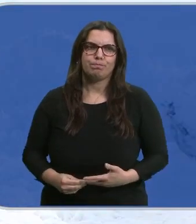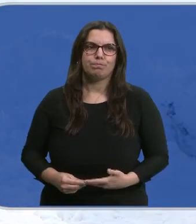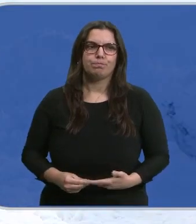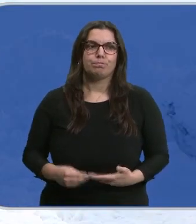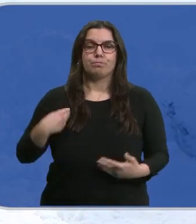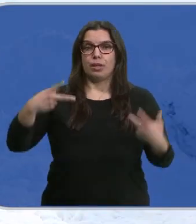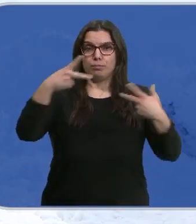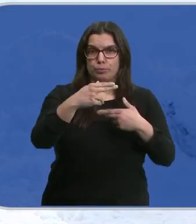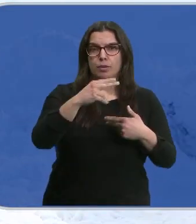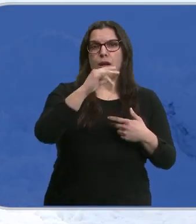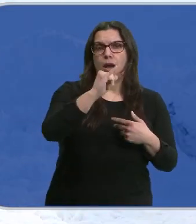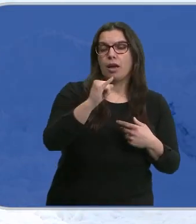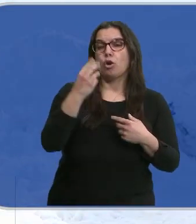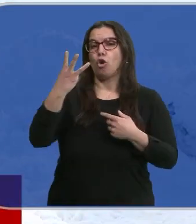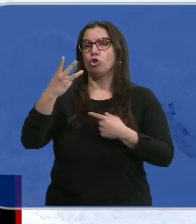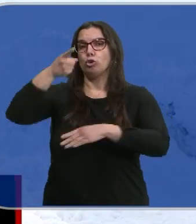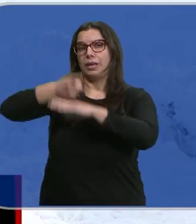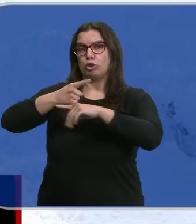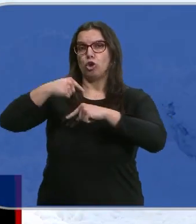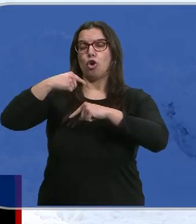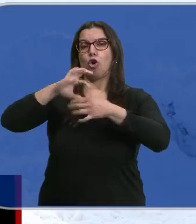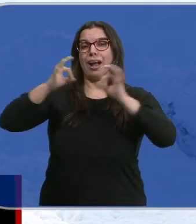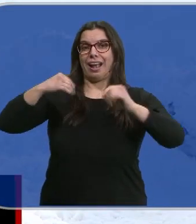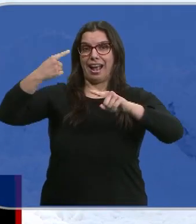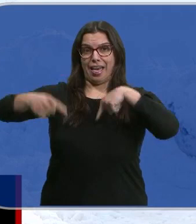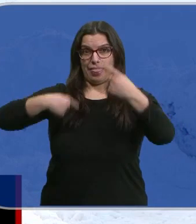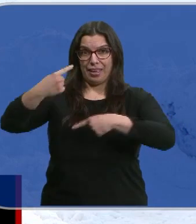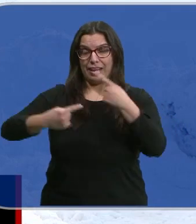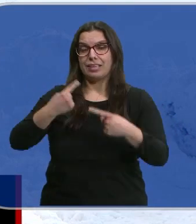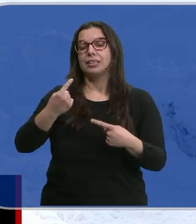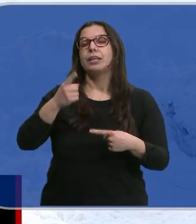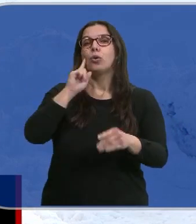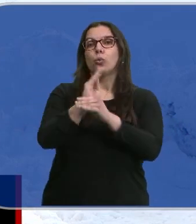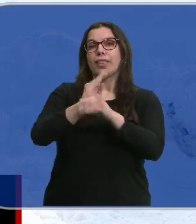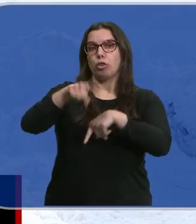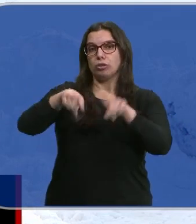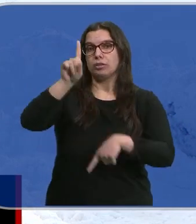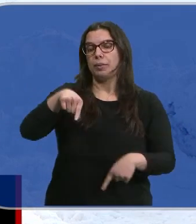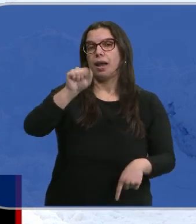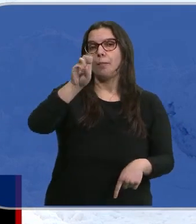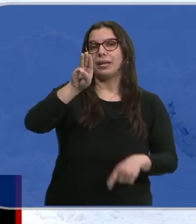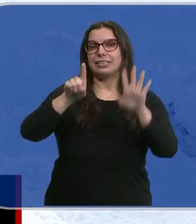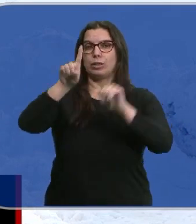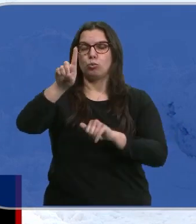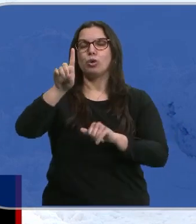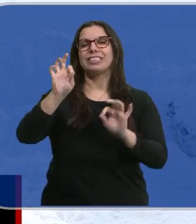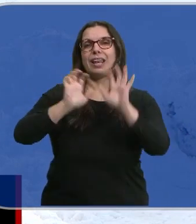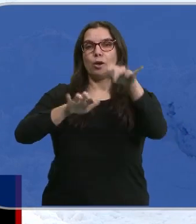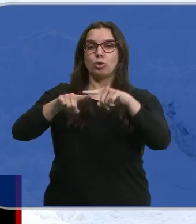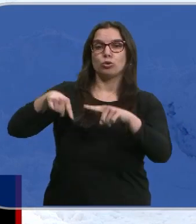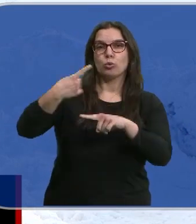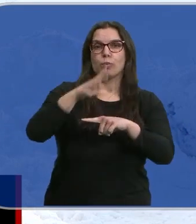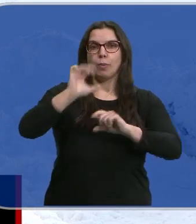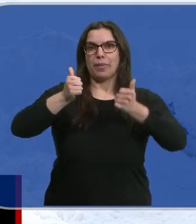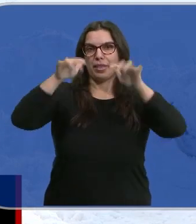Un tramo cortado, 8 con cadenas por nieve en Castilla y León y circulación con precaución en la AP71 en León. Estas son las primeras consecuencias